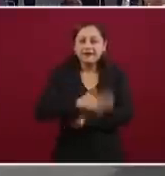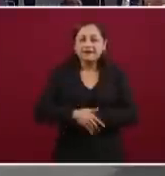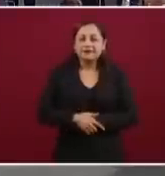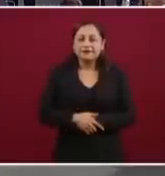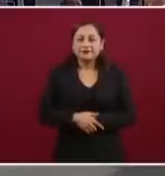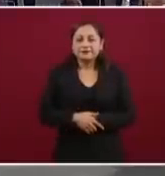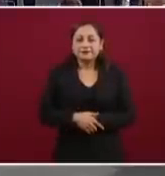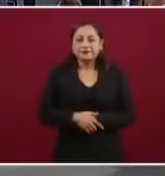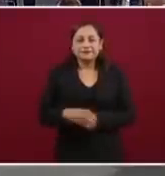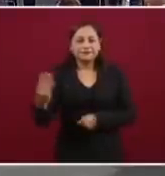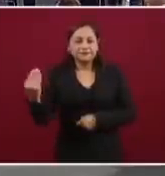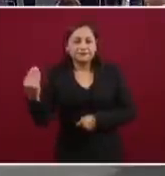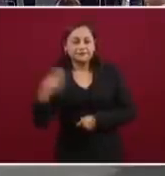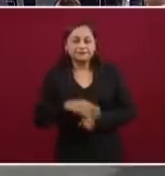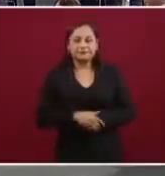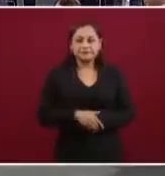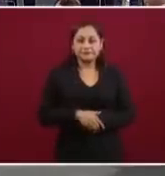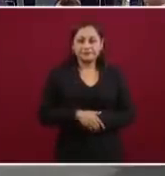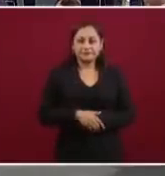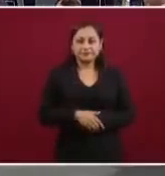¿Ya hablé?